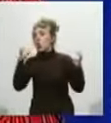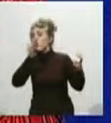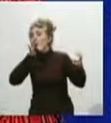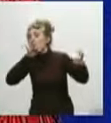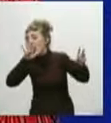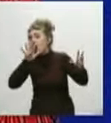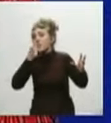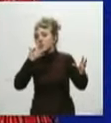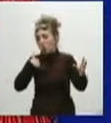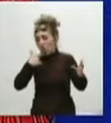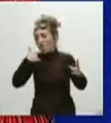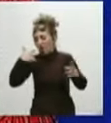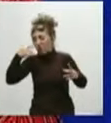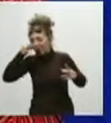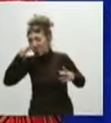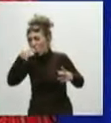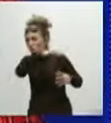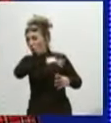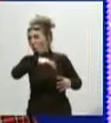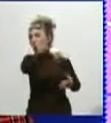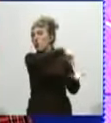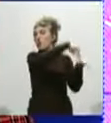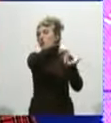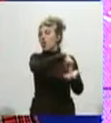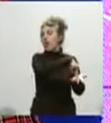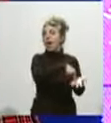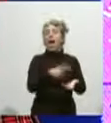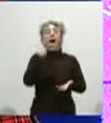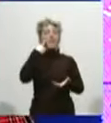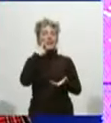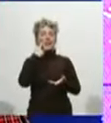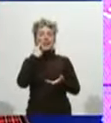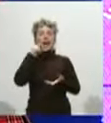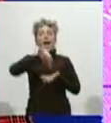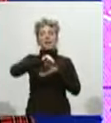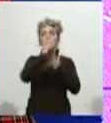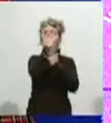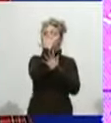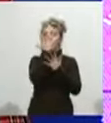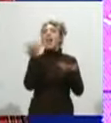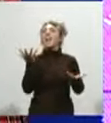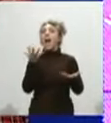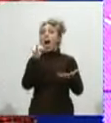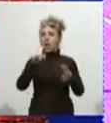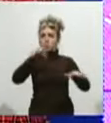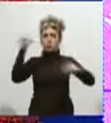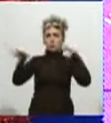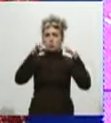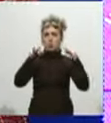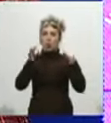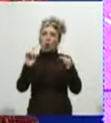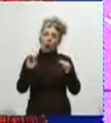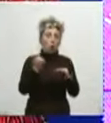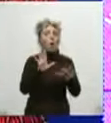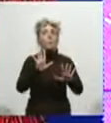Es que si yo te dijera dónde está el jurado... ¿Dónde está? ¿Comiendo? Vamos a ver, el carnaval de Recife... ¿Hay catering? Hombre, no, el carnaval de Recife se porta muy